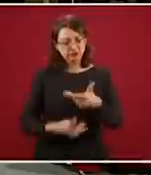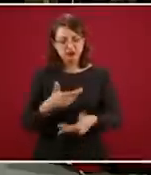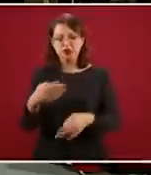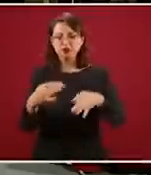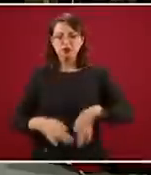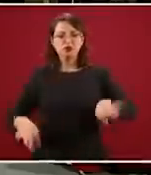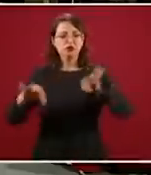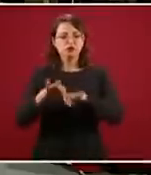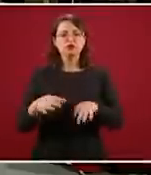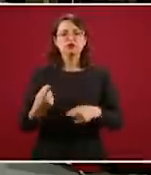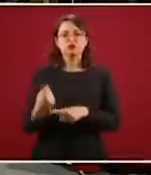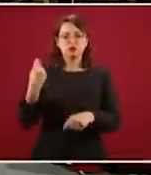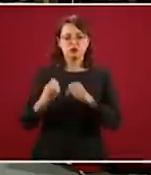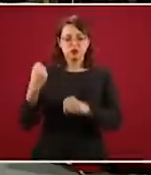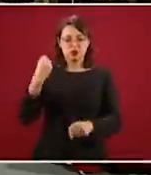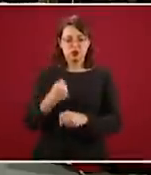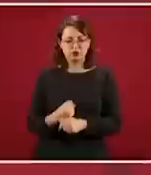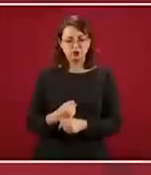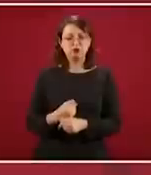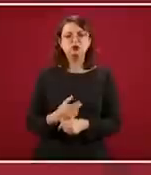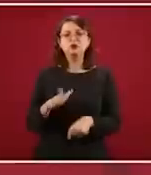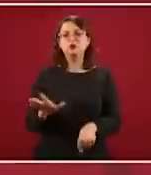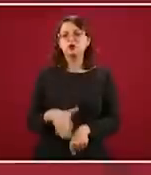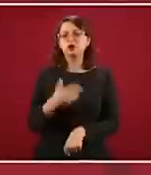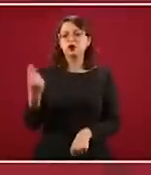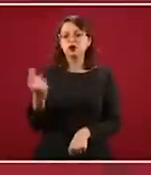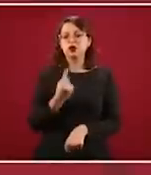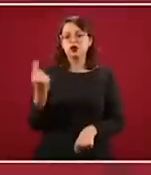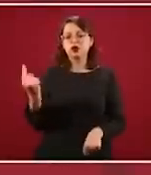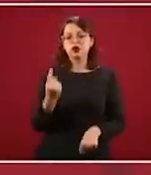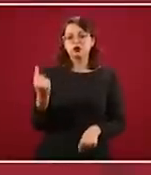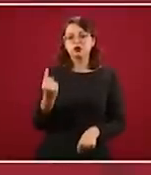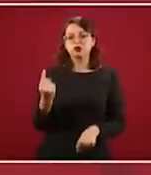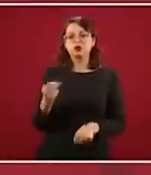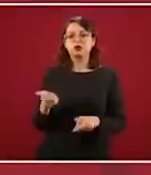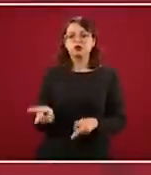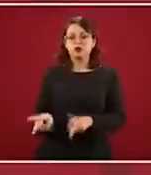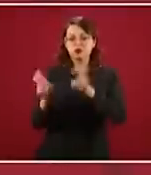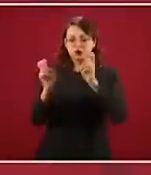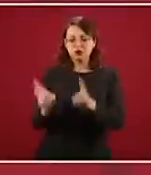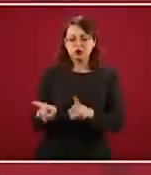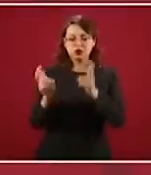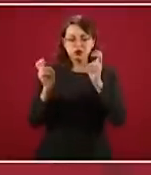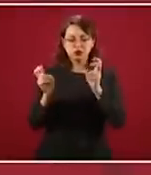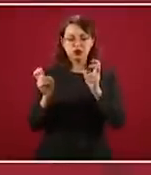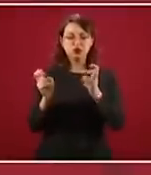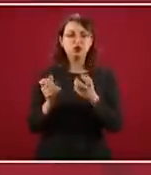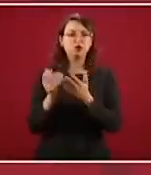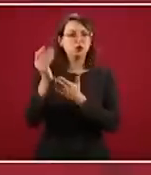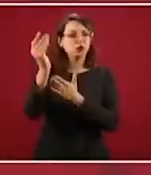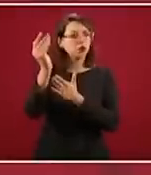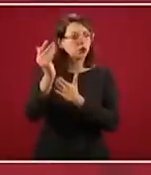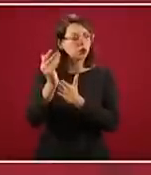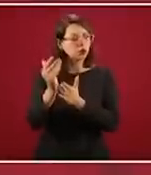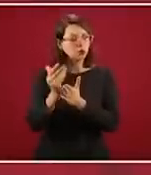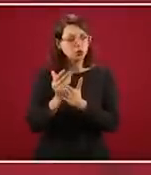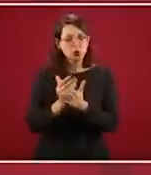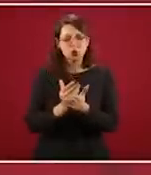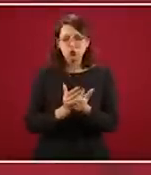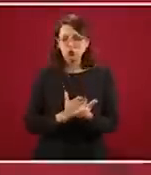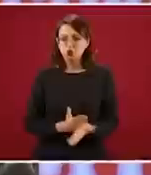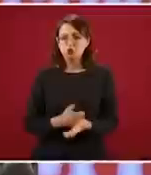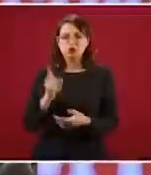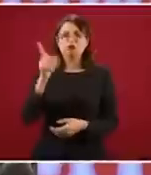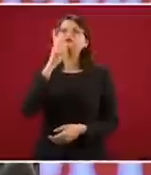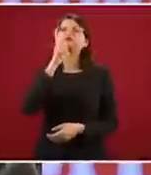año pasado. Ha habido una disminución muy significativa en cuanto a los robos